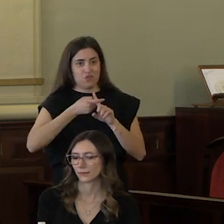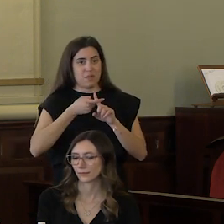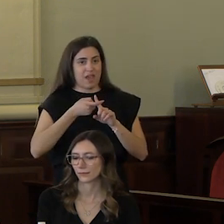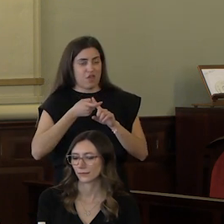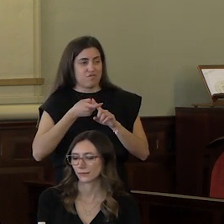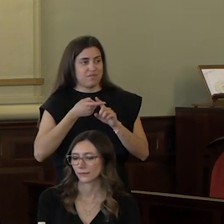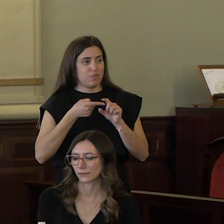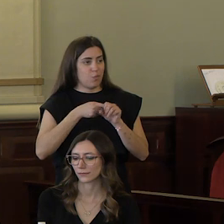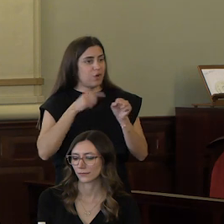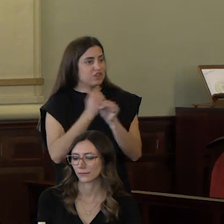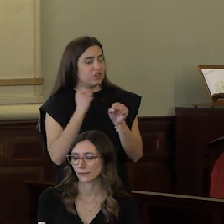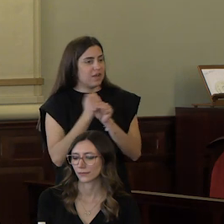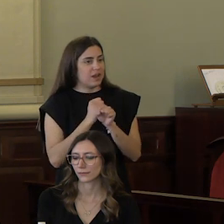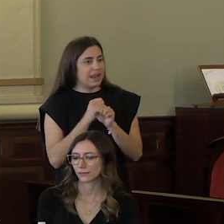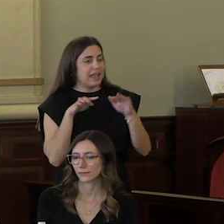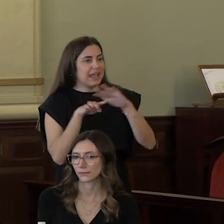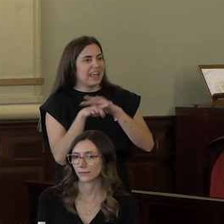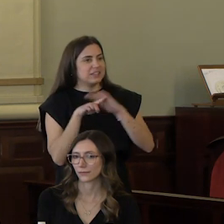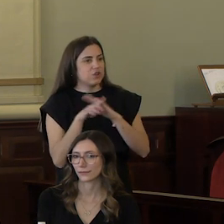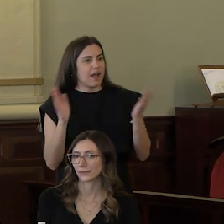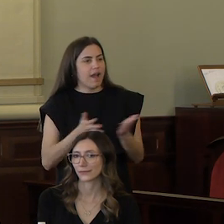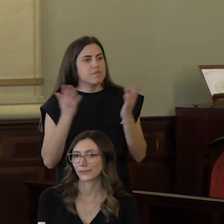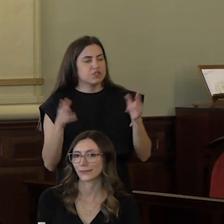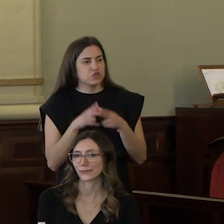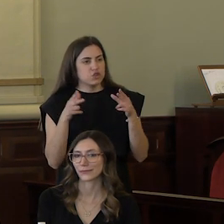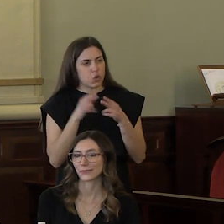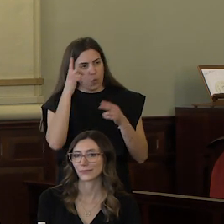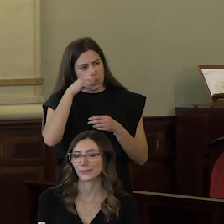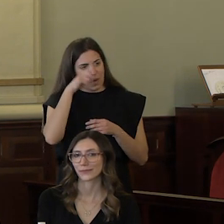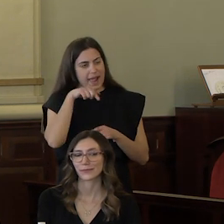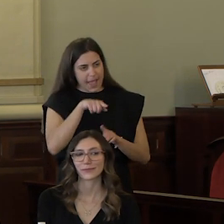plaza de gestora de animación sociocultural.